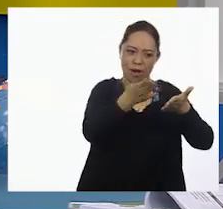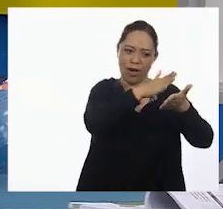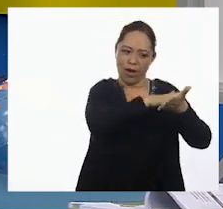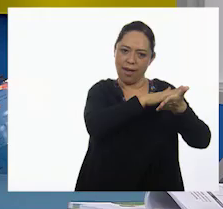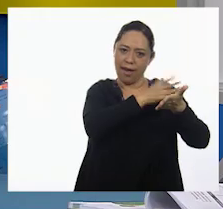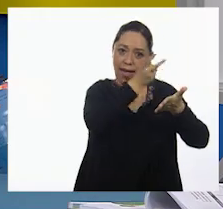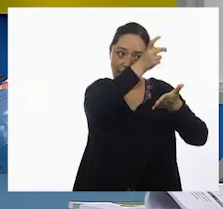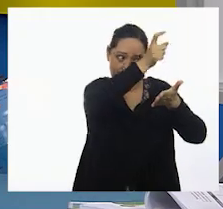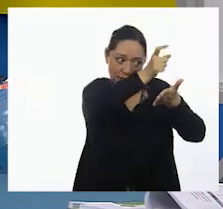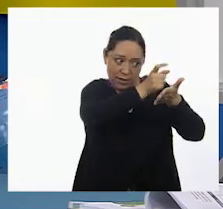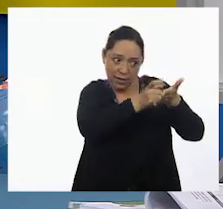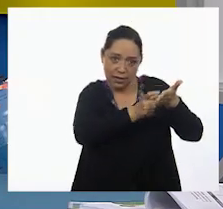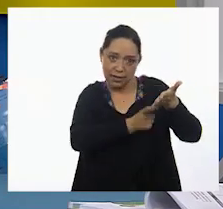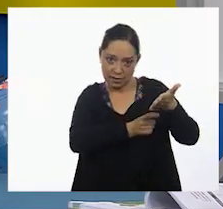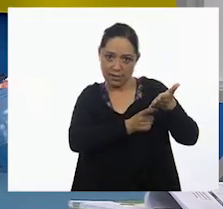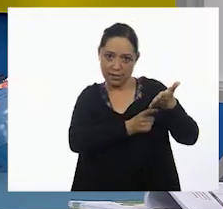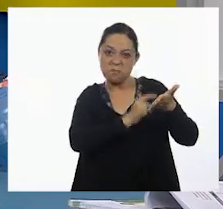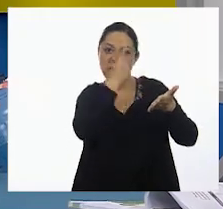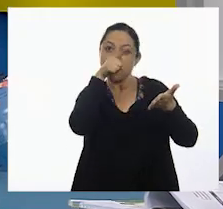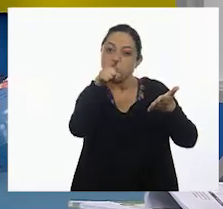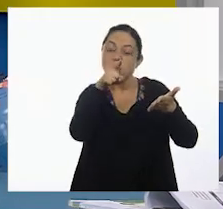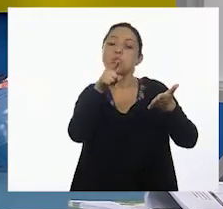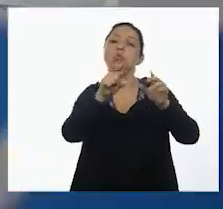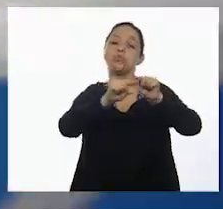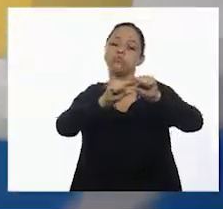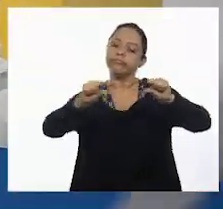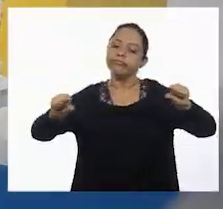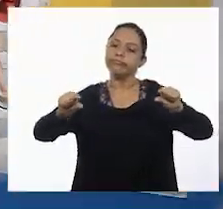puedas referir con toda claridad.